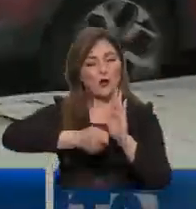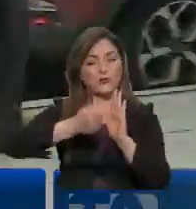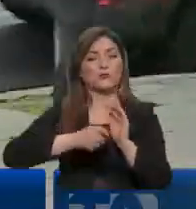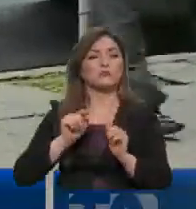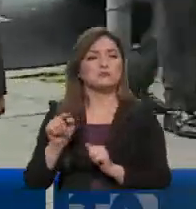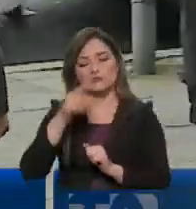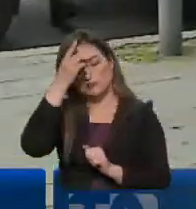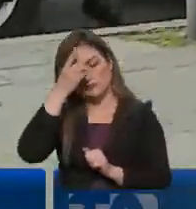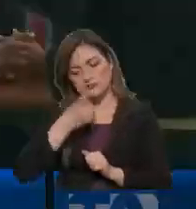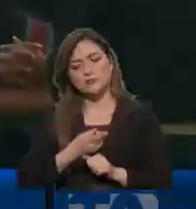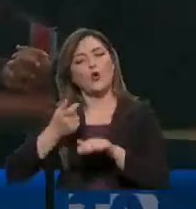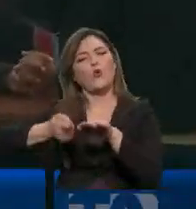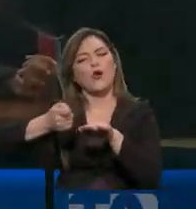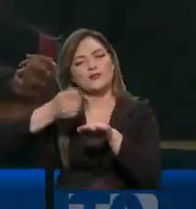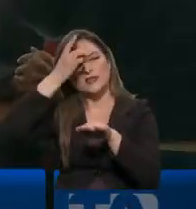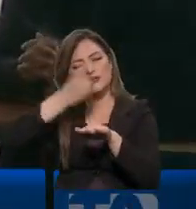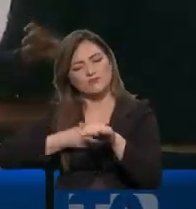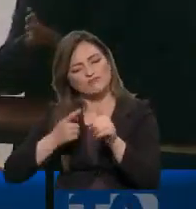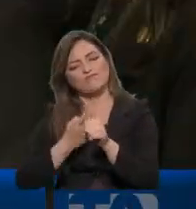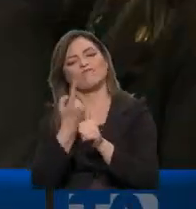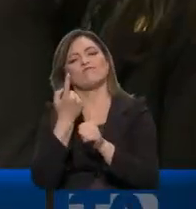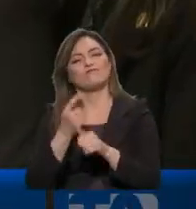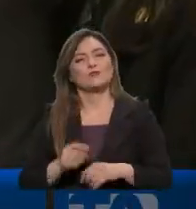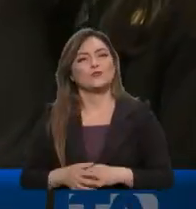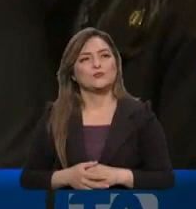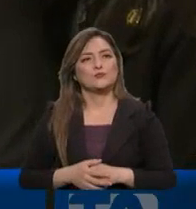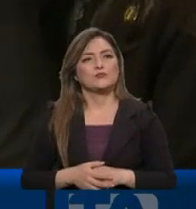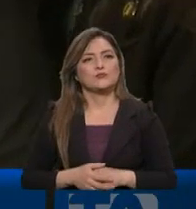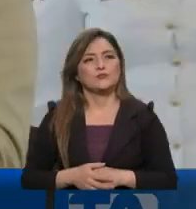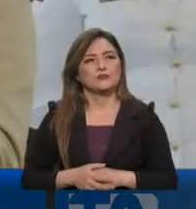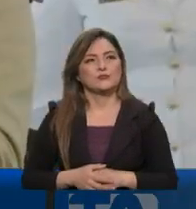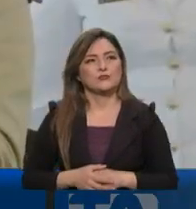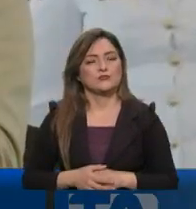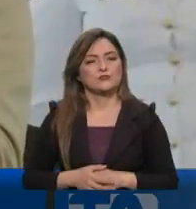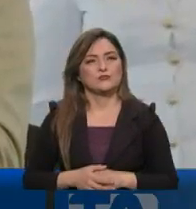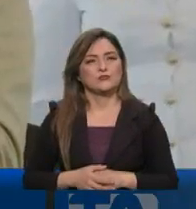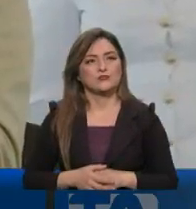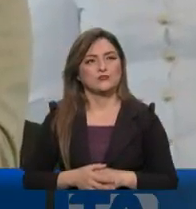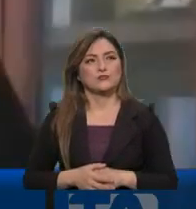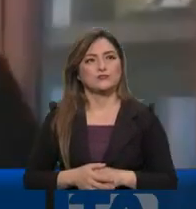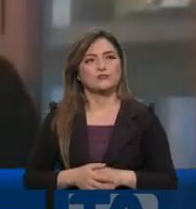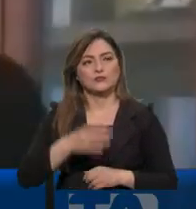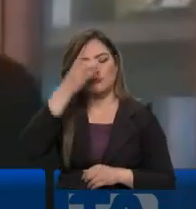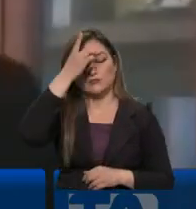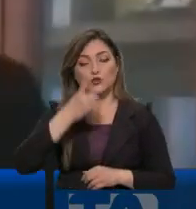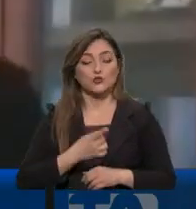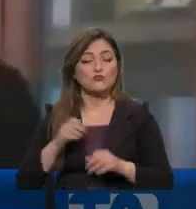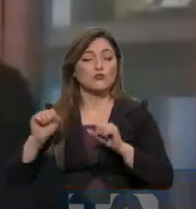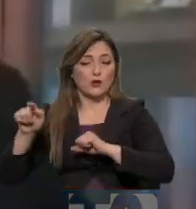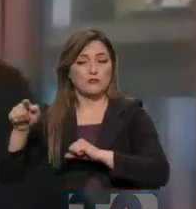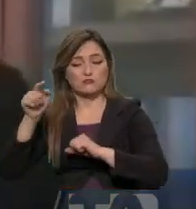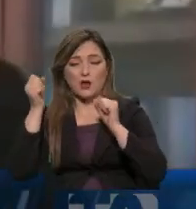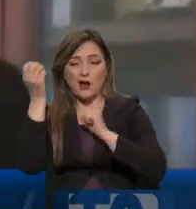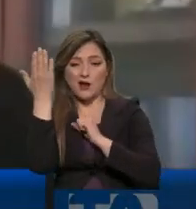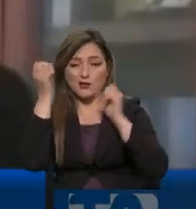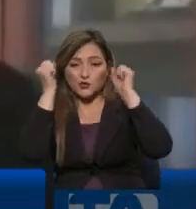juez será de primera instancia, es decir, sobre el fallo que emita las partes podrán impugnar. La apelación hace